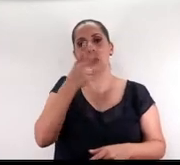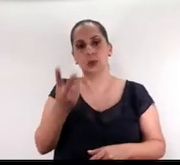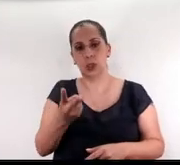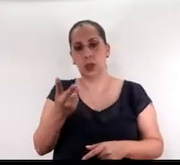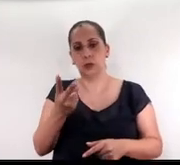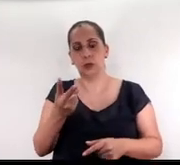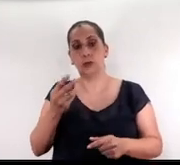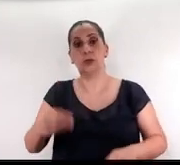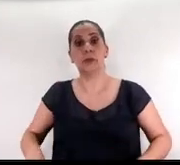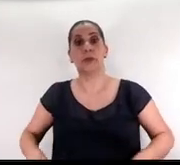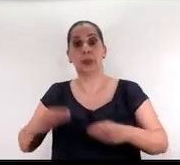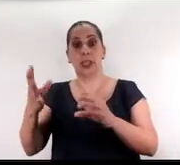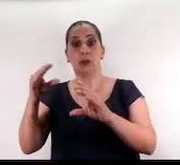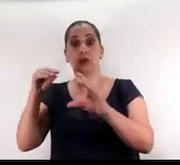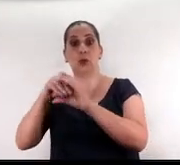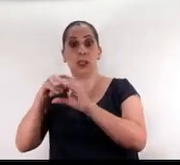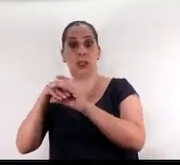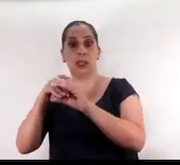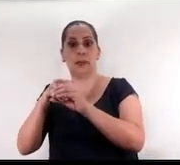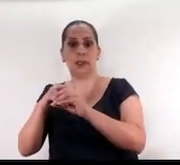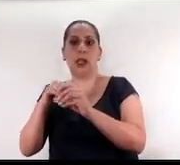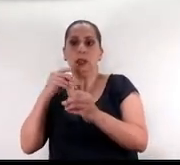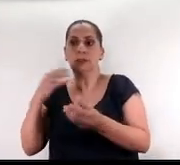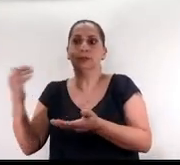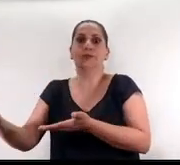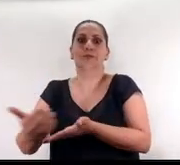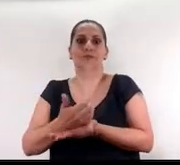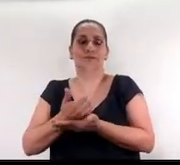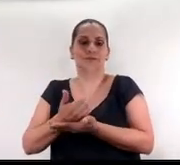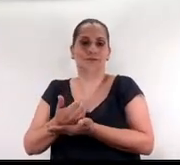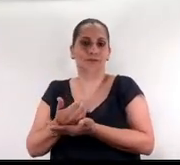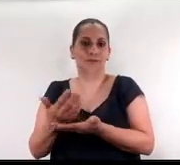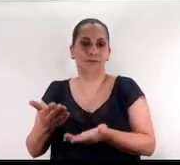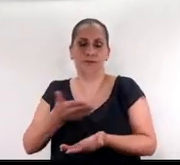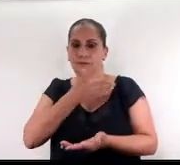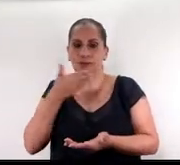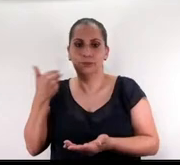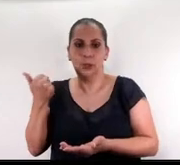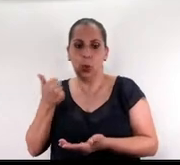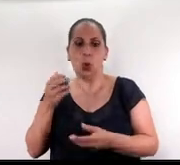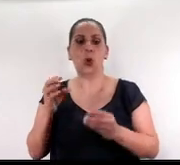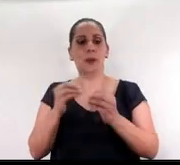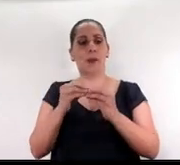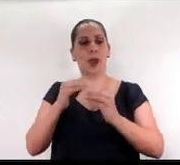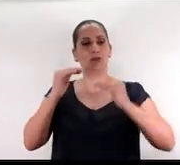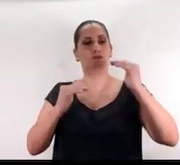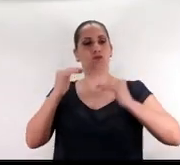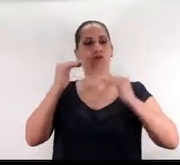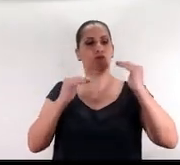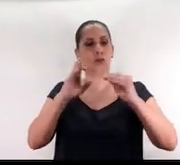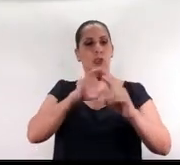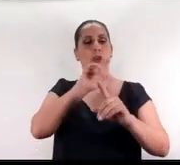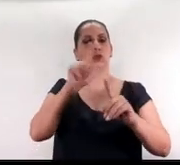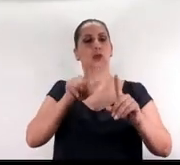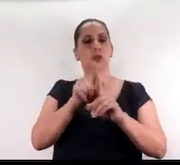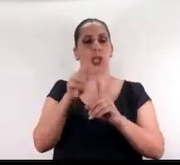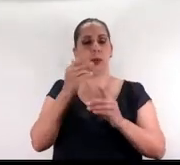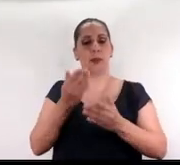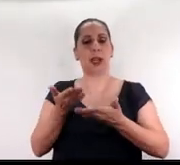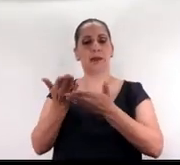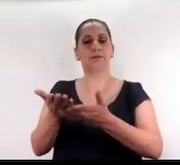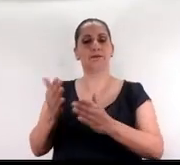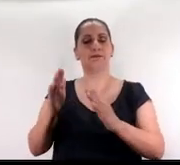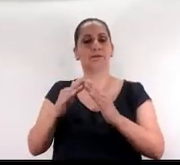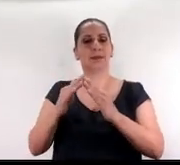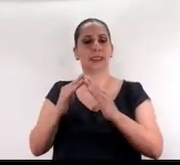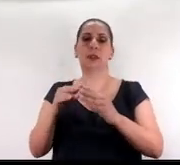final genera mucho más riqueza y además mucho más equidad social en el caso de la inversión de vivienda, sobre